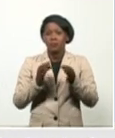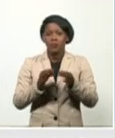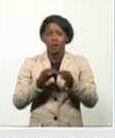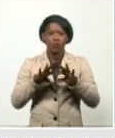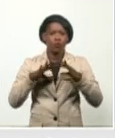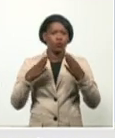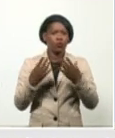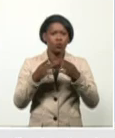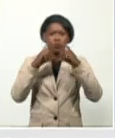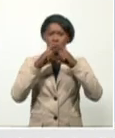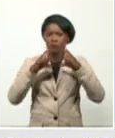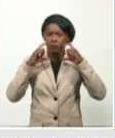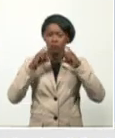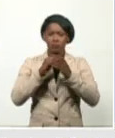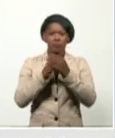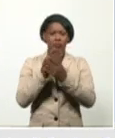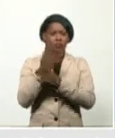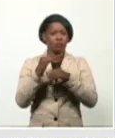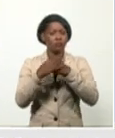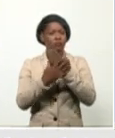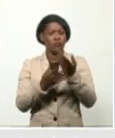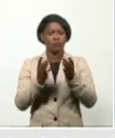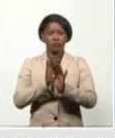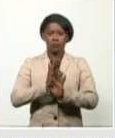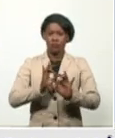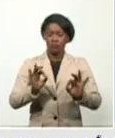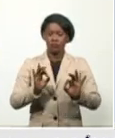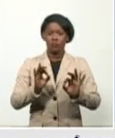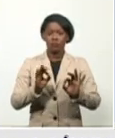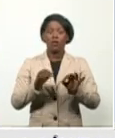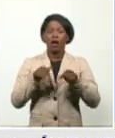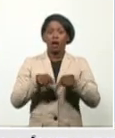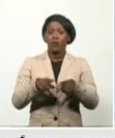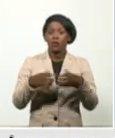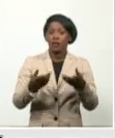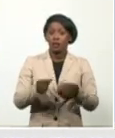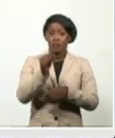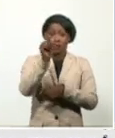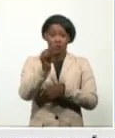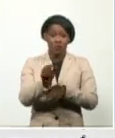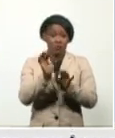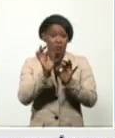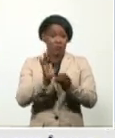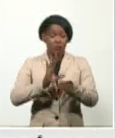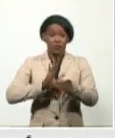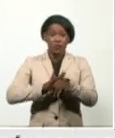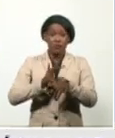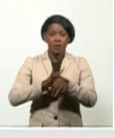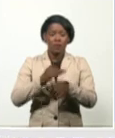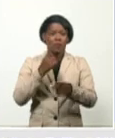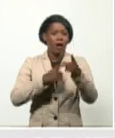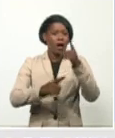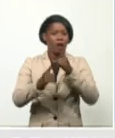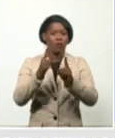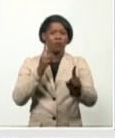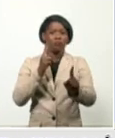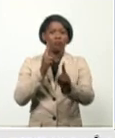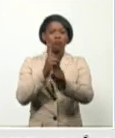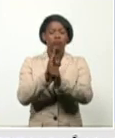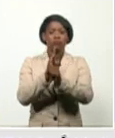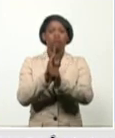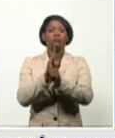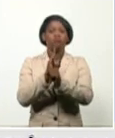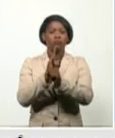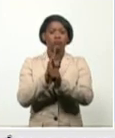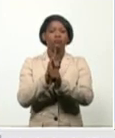haber. Ahora, esas personas tienen que haberse puesto en contacto en algún momento con el virus, porque del aire